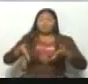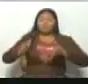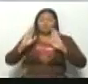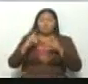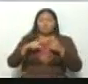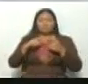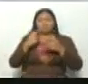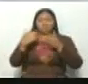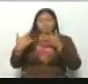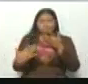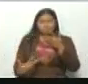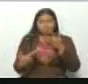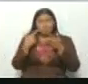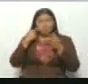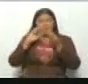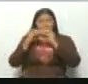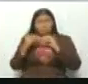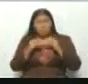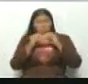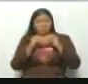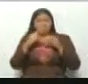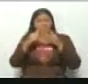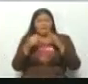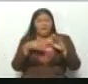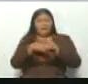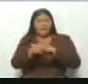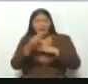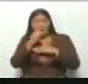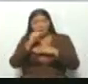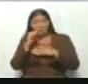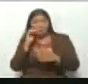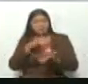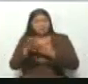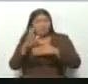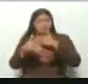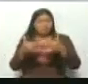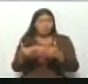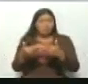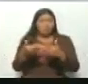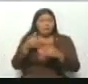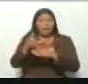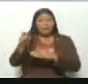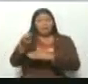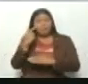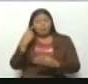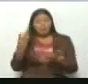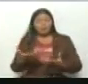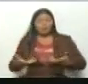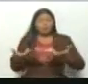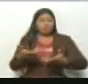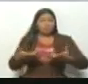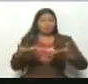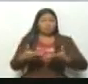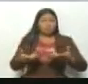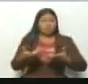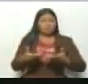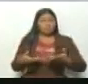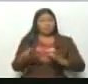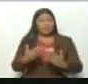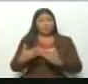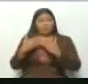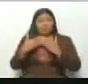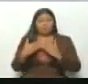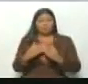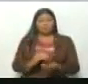infraestructura, filtración, impermeabilización, acceso al agua, garantizar, por supuesto, el acceso al gas para el comedor escolar. Hablamos de